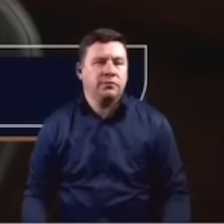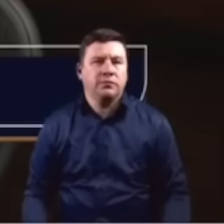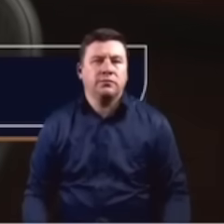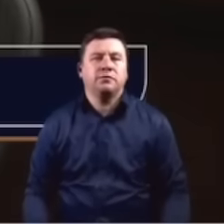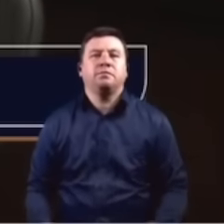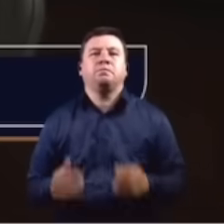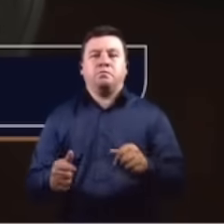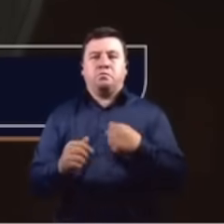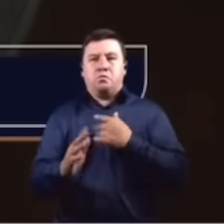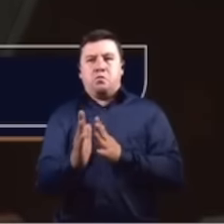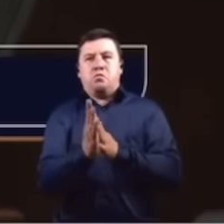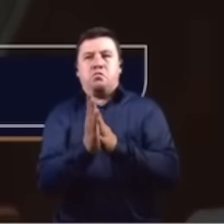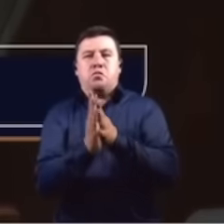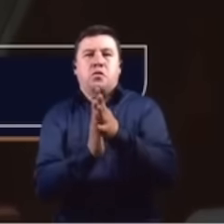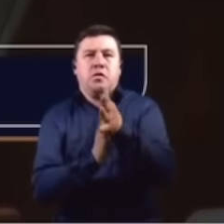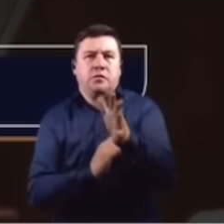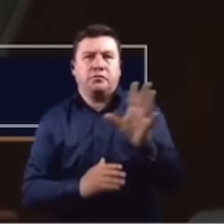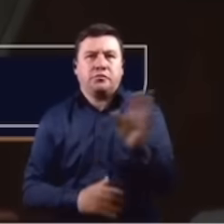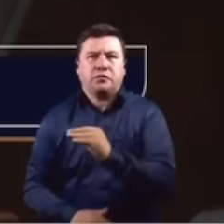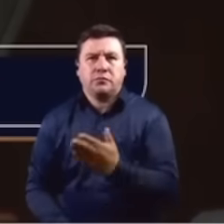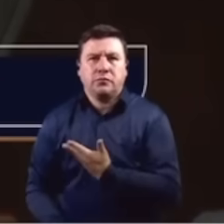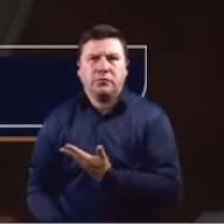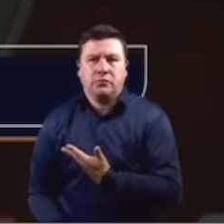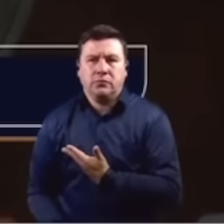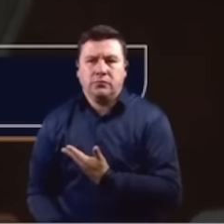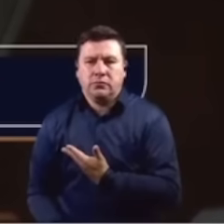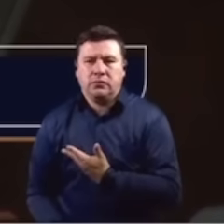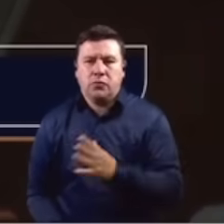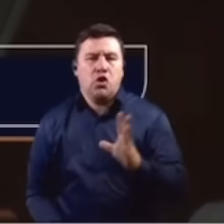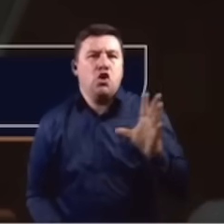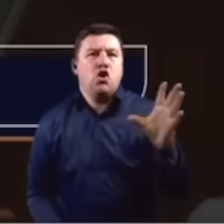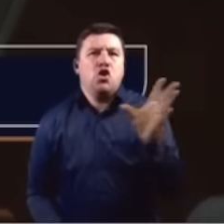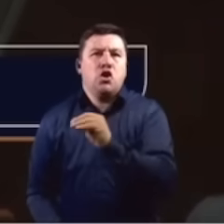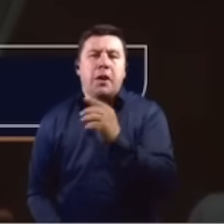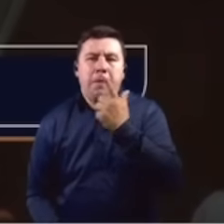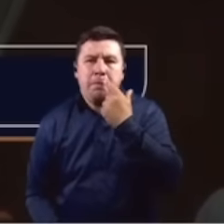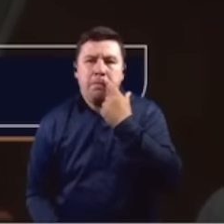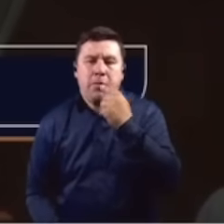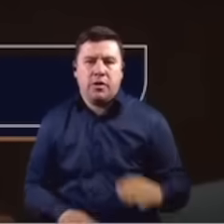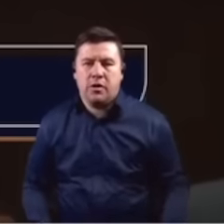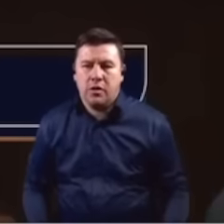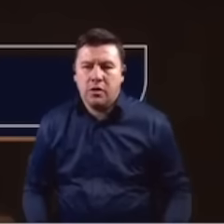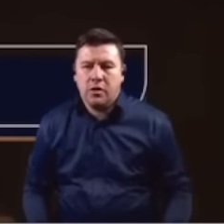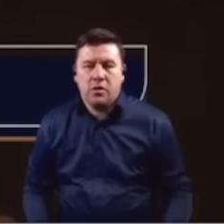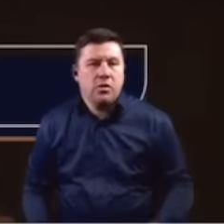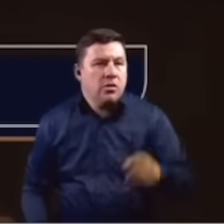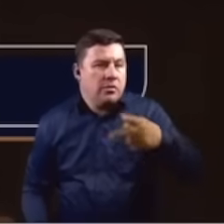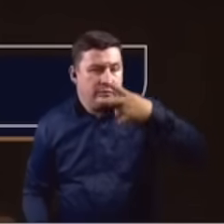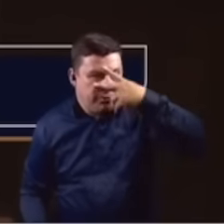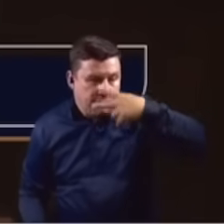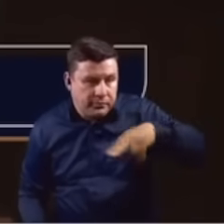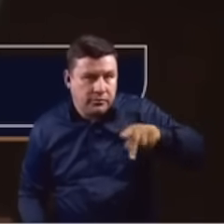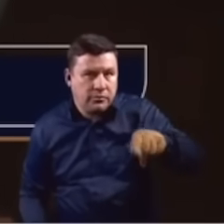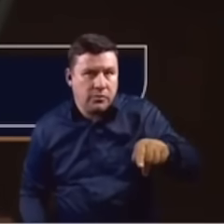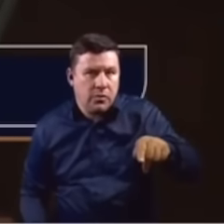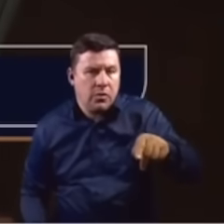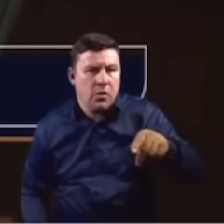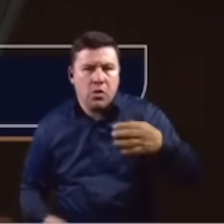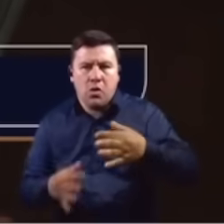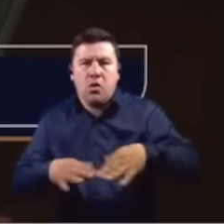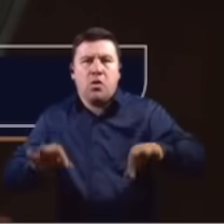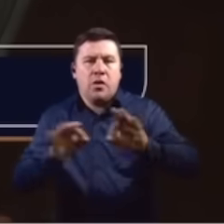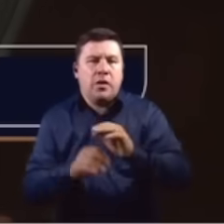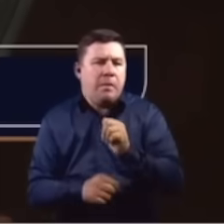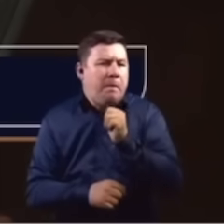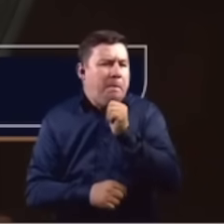Este es un mensaje para todas las mamás y para todos los papás de Colombia. Sus hijos hoy son blanco de